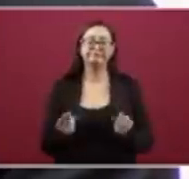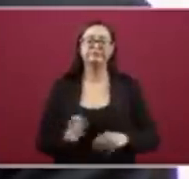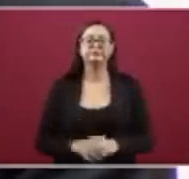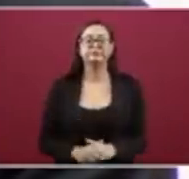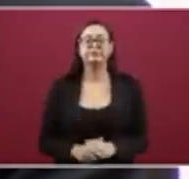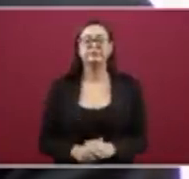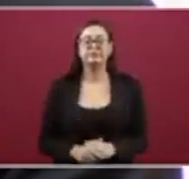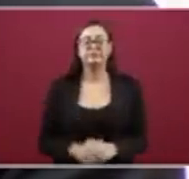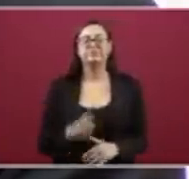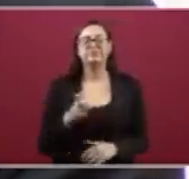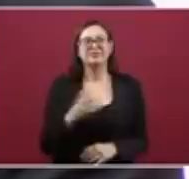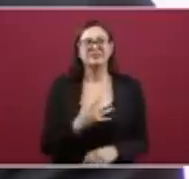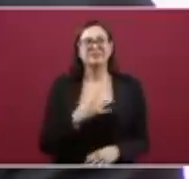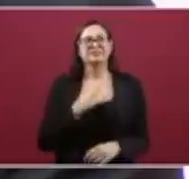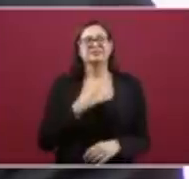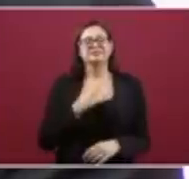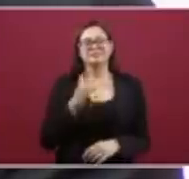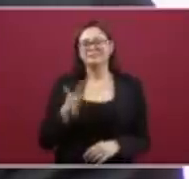lección